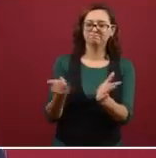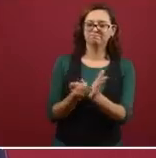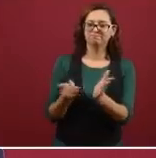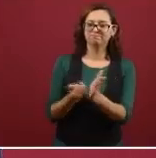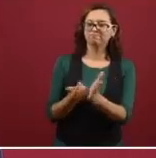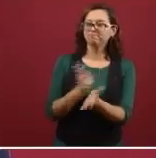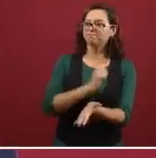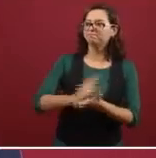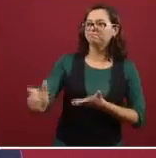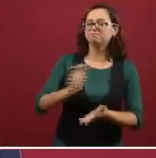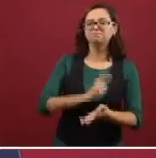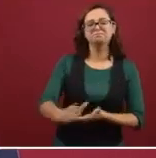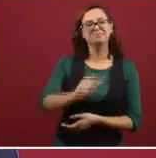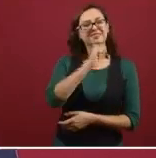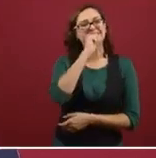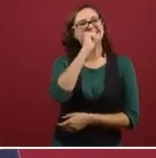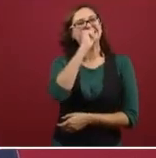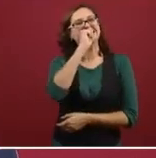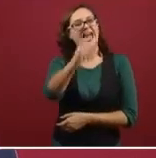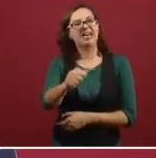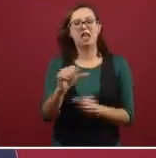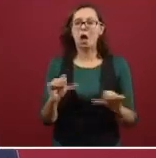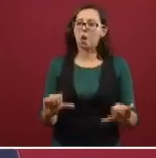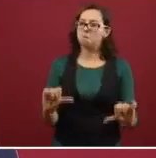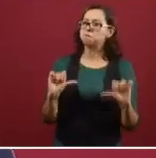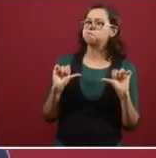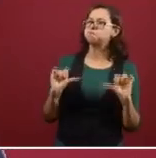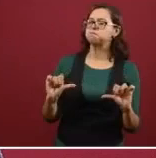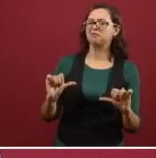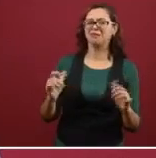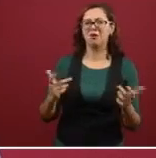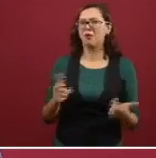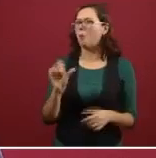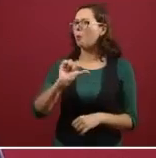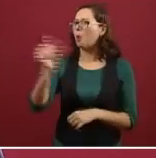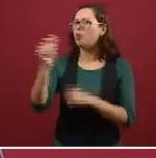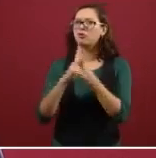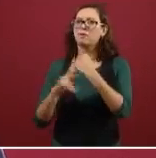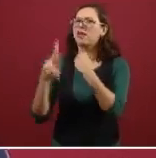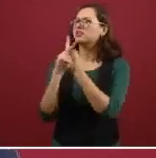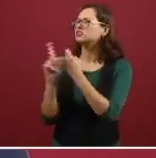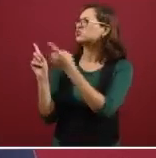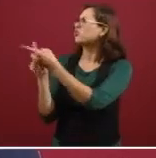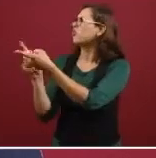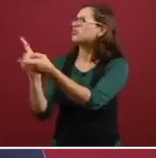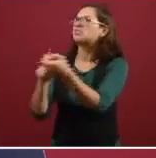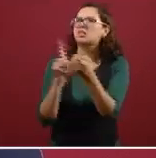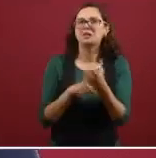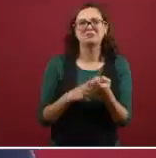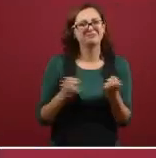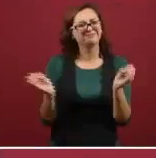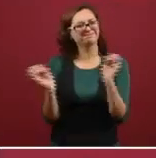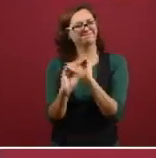¿En qué país hay ese influyentismo? Y habían